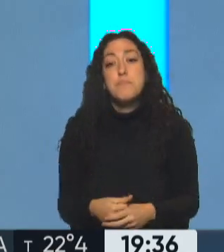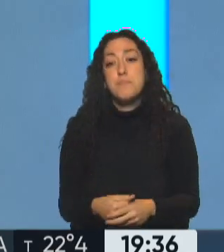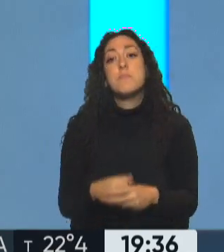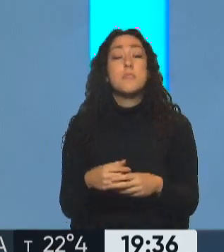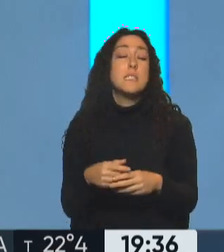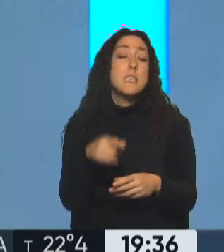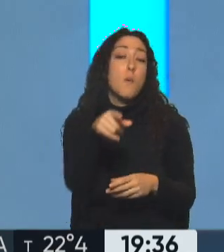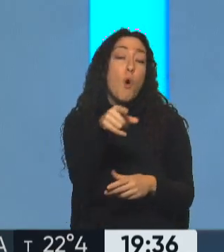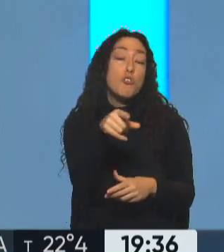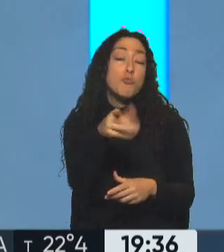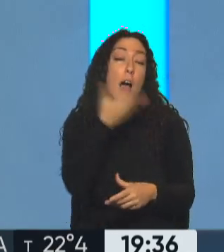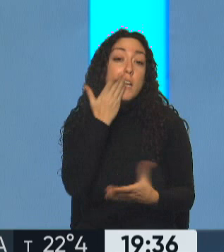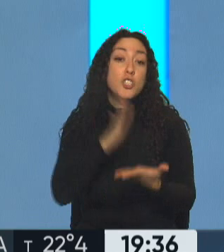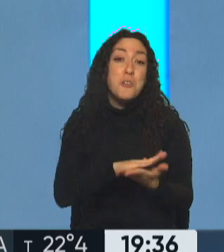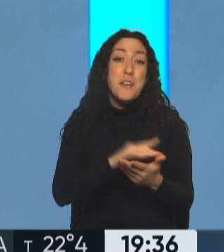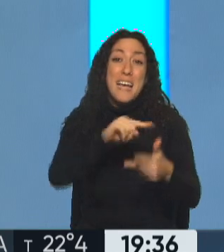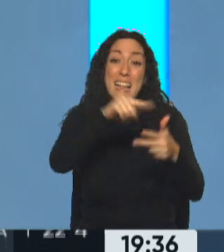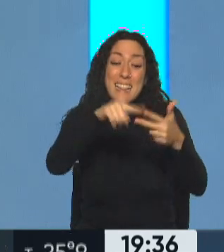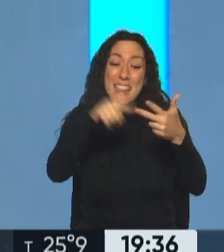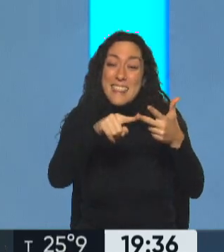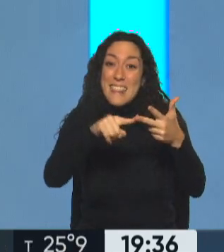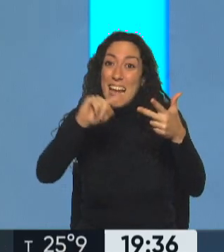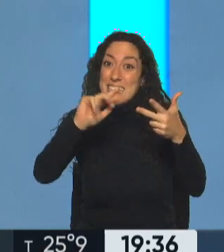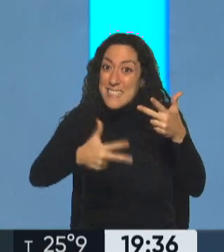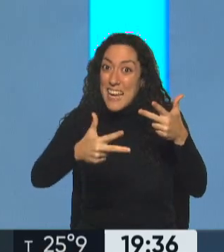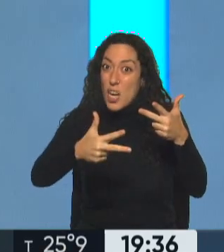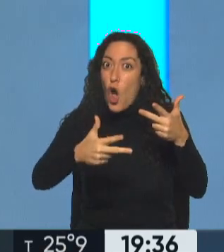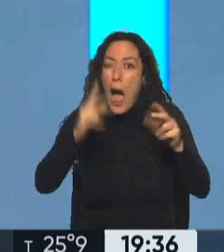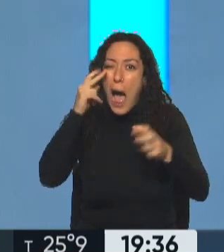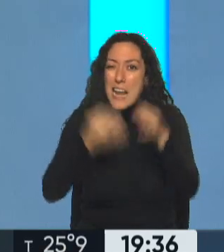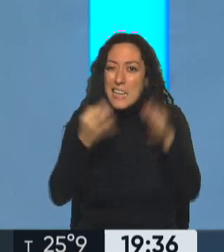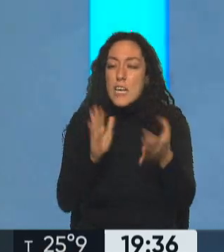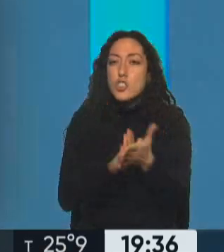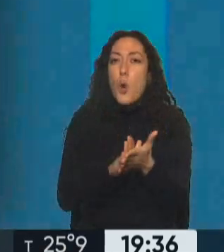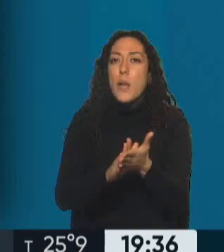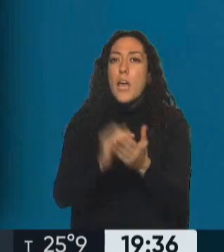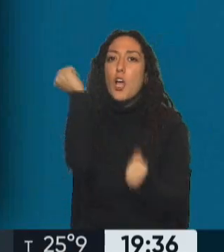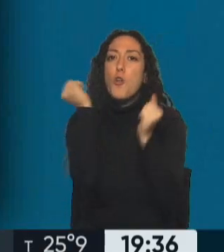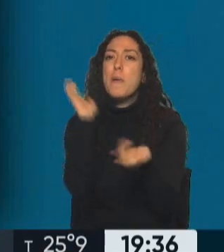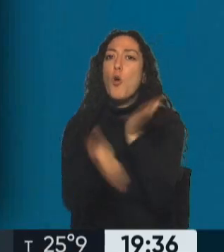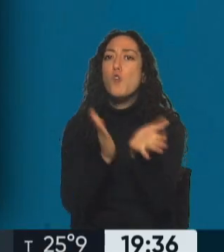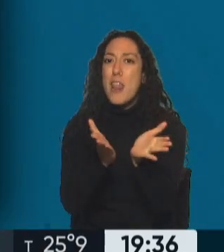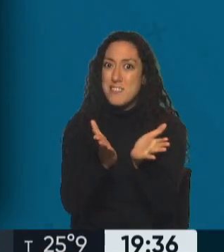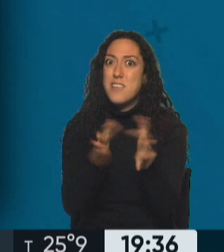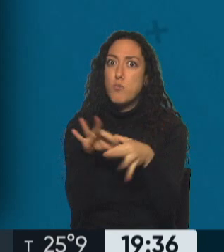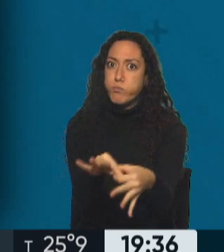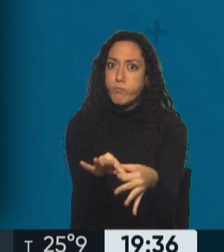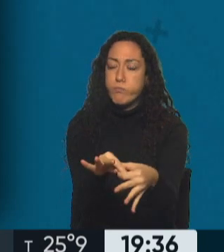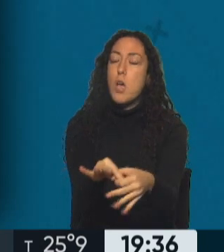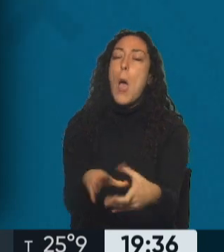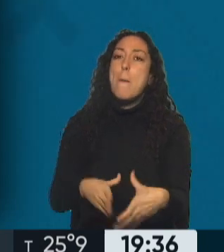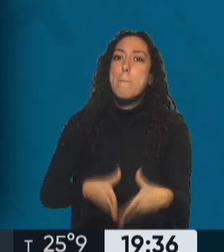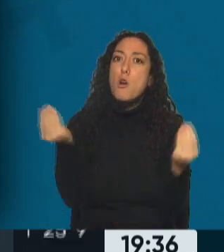el tercer factor que analiza la investigación, que es el factor de la violencia económica, que viene aparejada. Y muchas veces